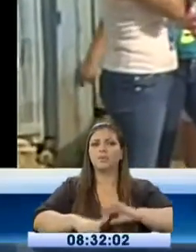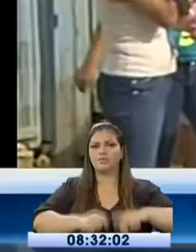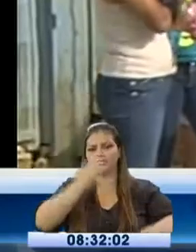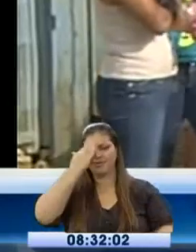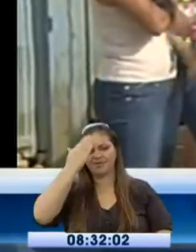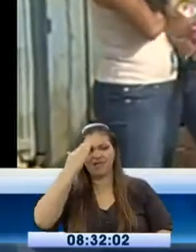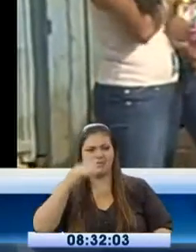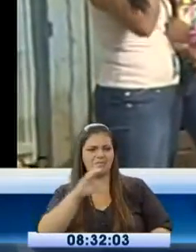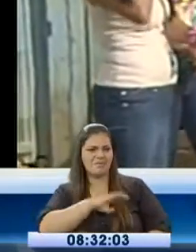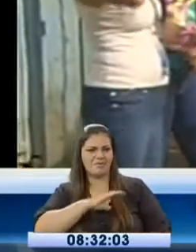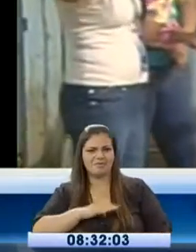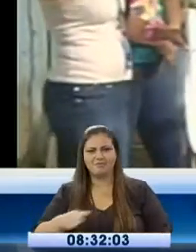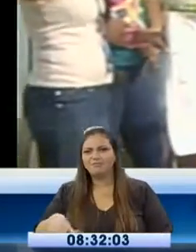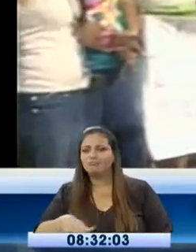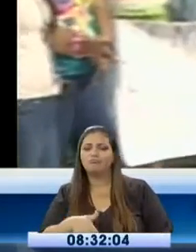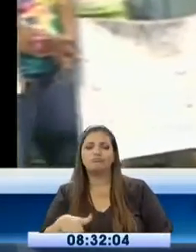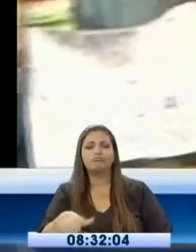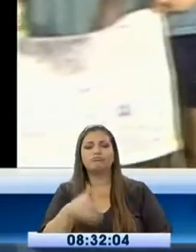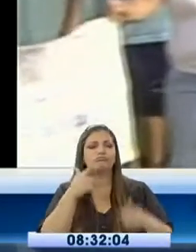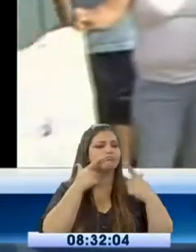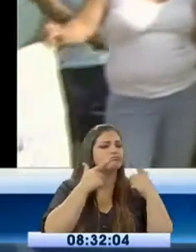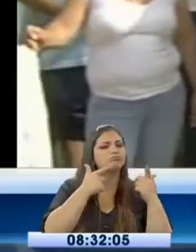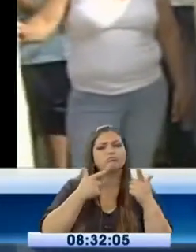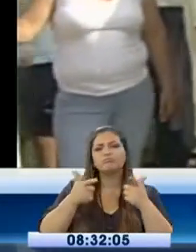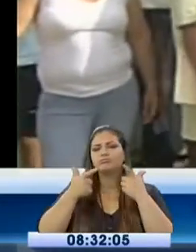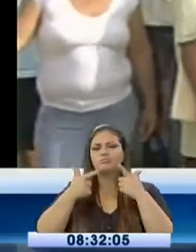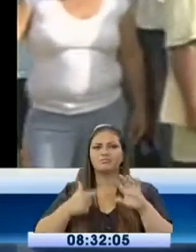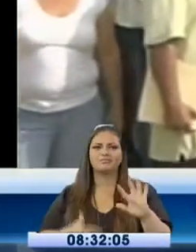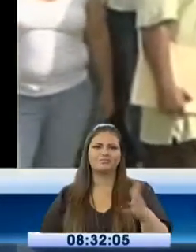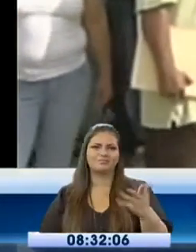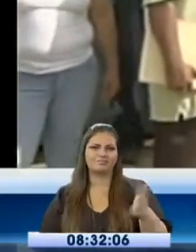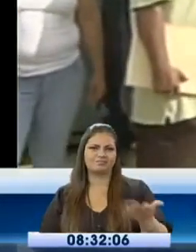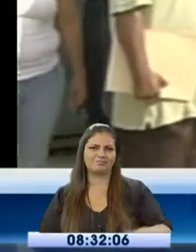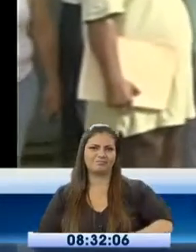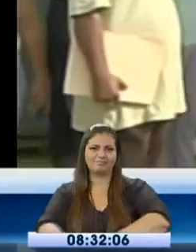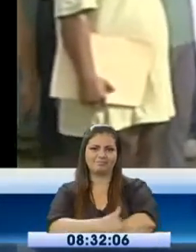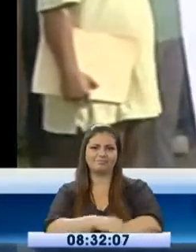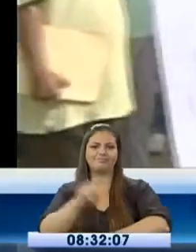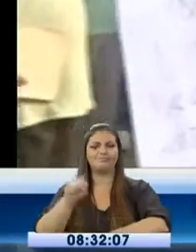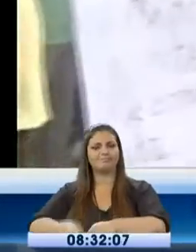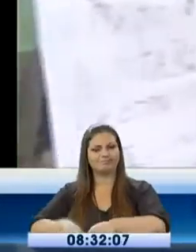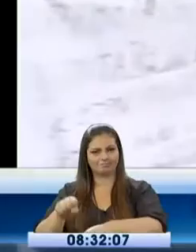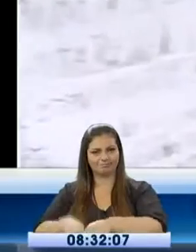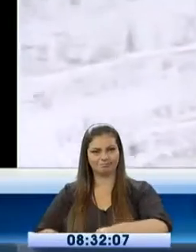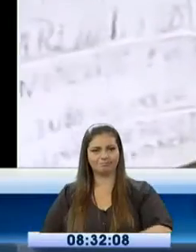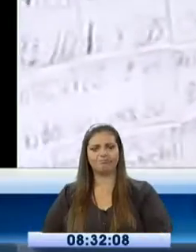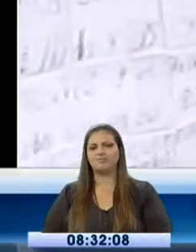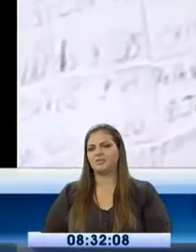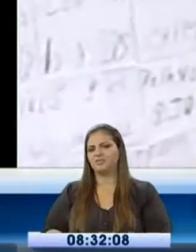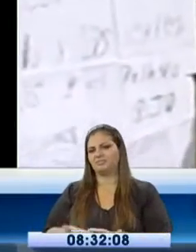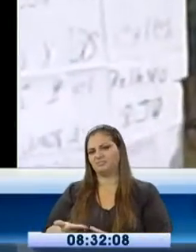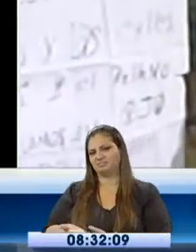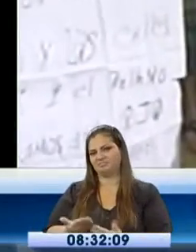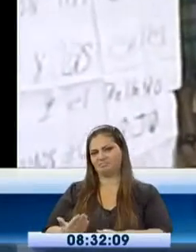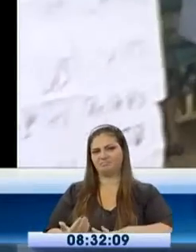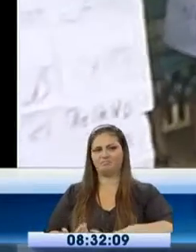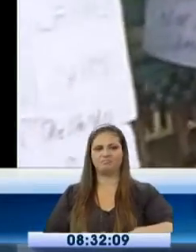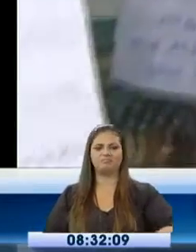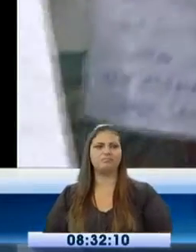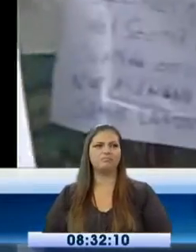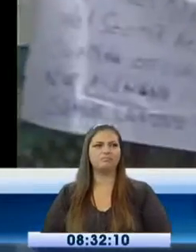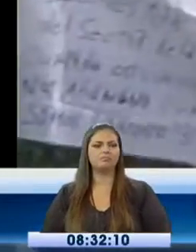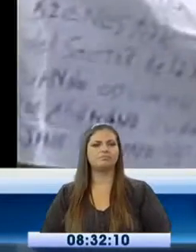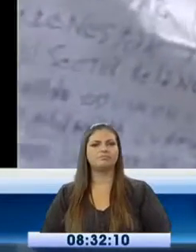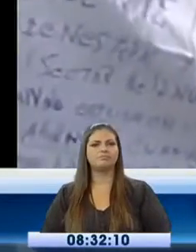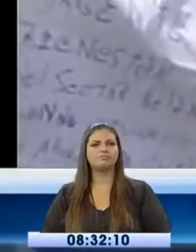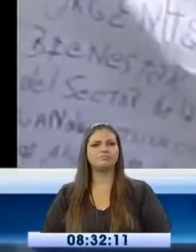patrullaje para nada, porque cómo va a entrar un carro, porque eso está feo, eso está totalmente destruido. La comunidad se apodera